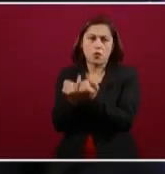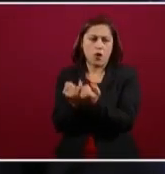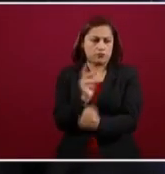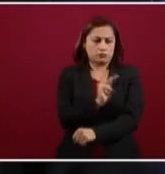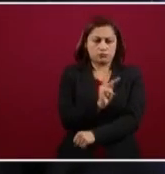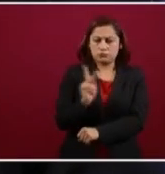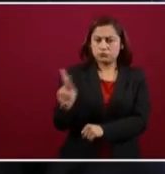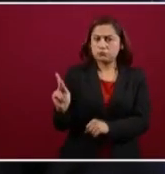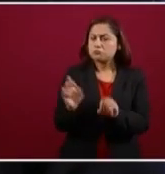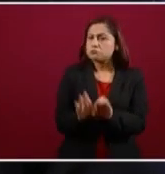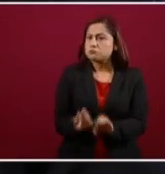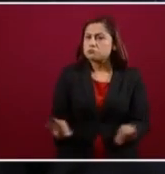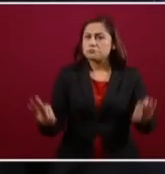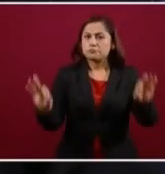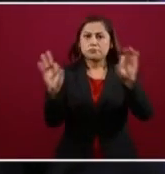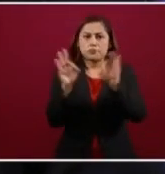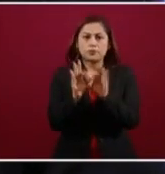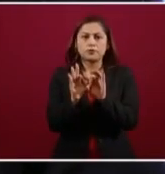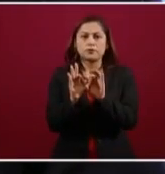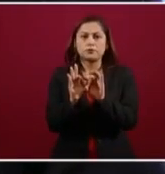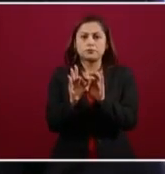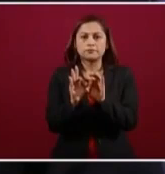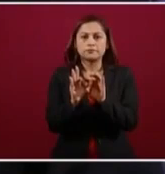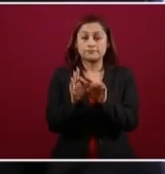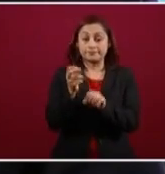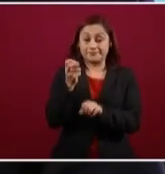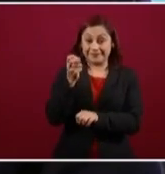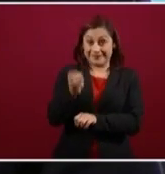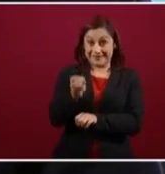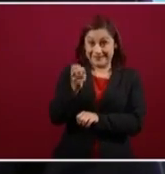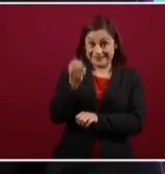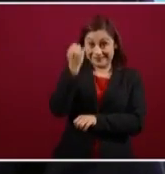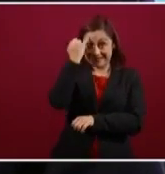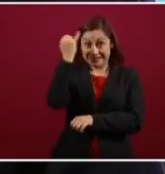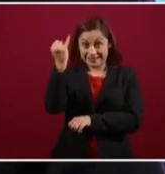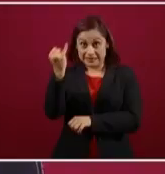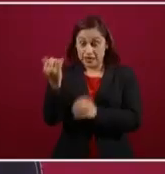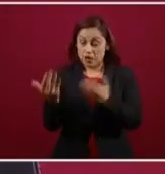tecnócratas y los especialistas en materia financiera.